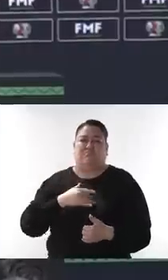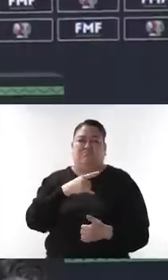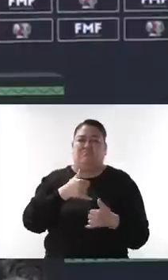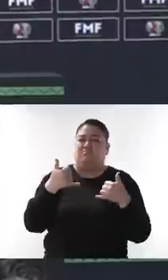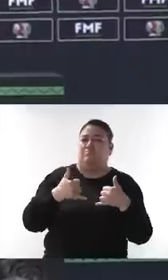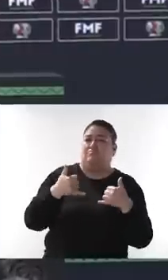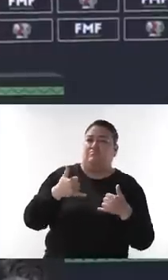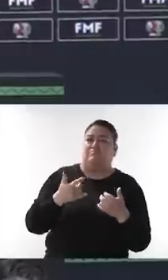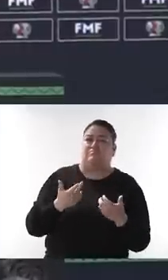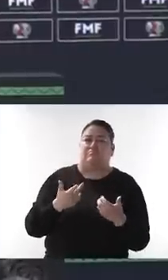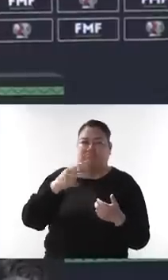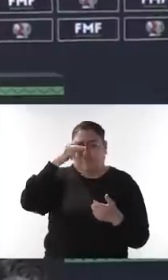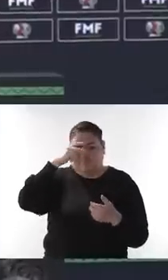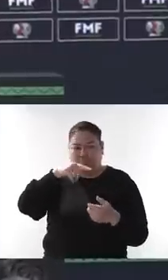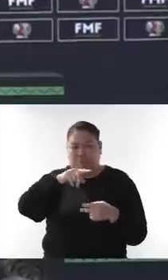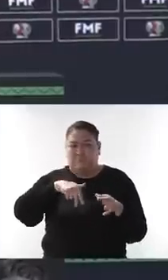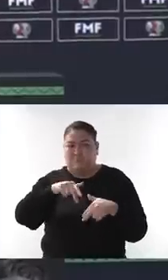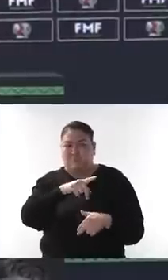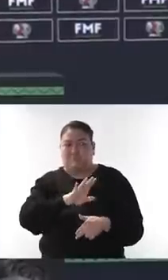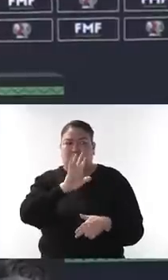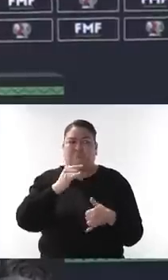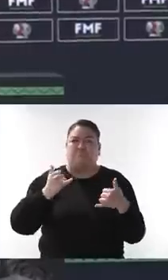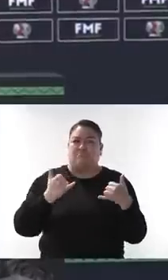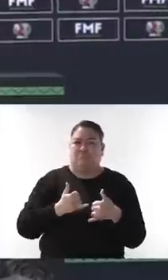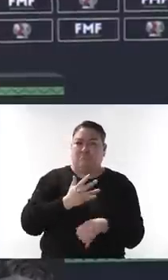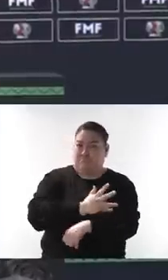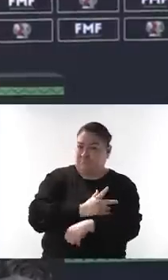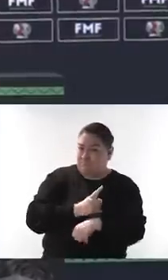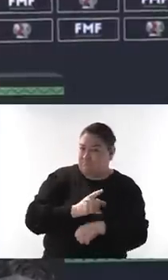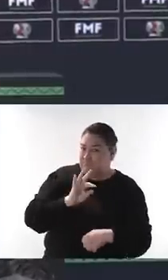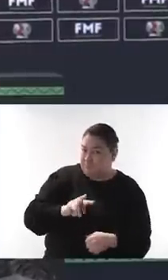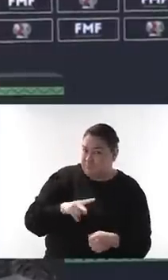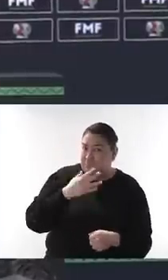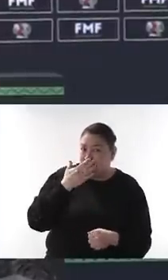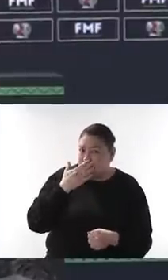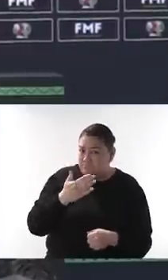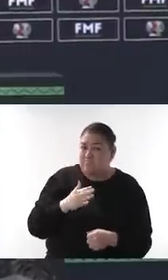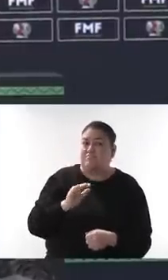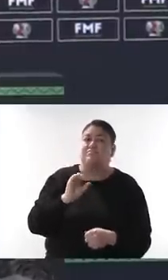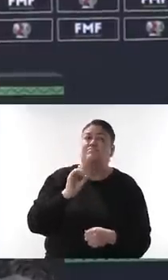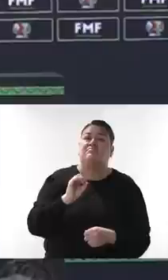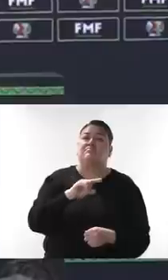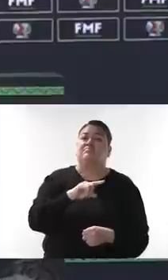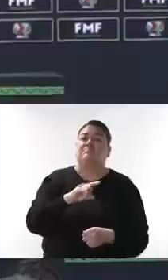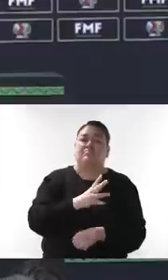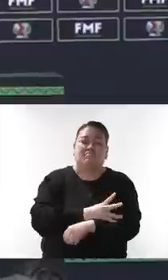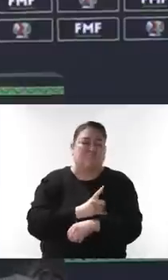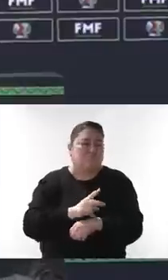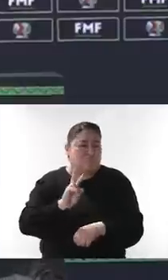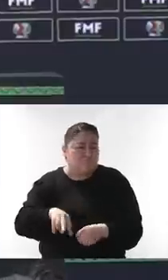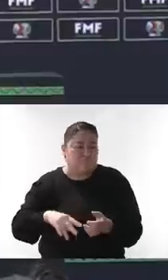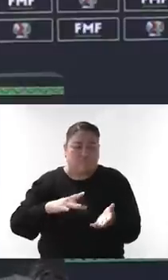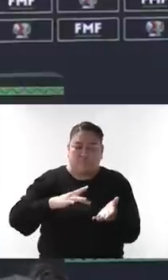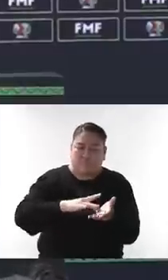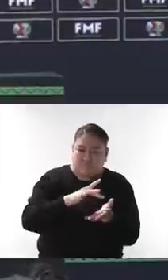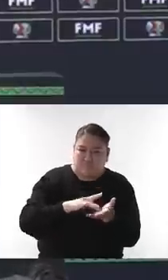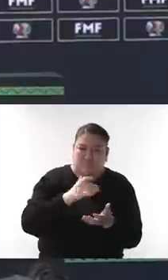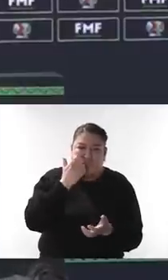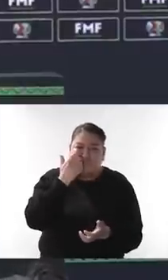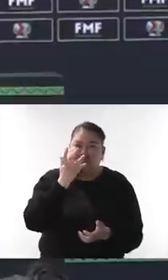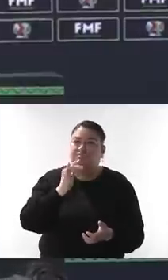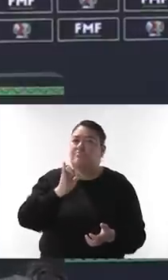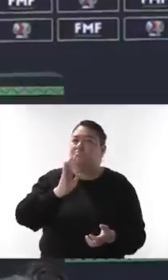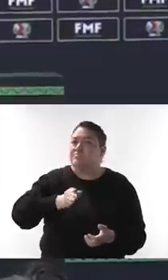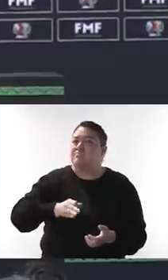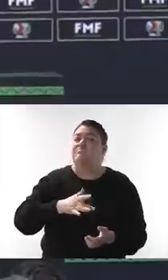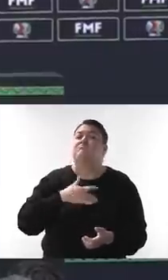grupo del fútbol mexicano. ¿Pesa realmente o sí es sincero el apoyo de Jesús Martínez de darles el visto